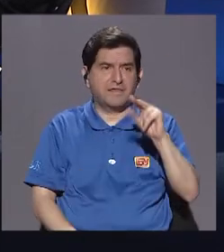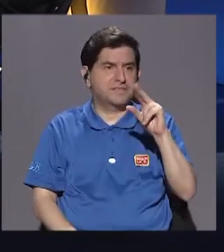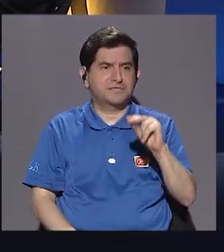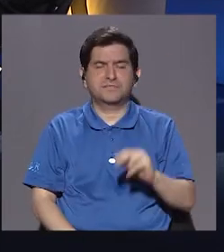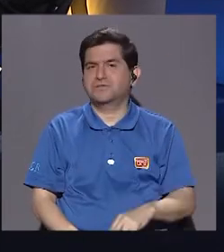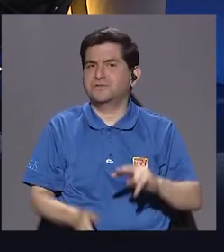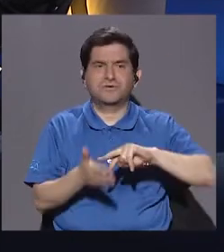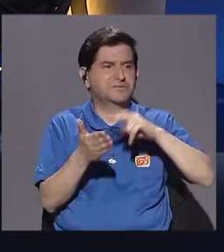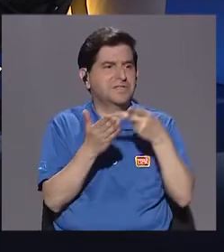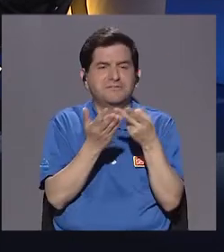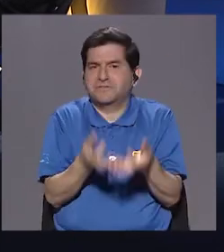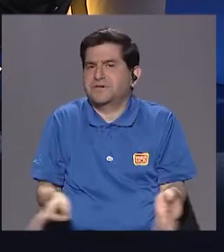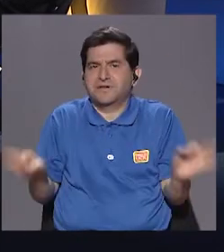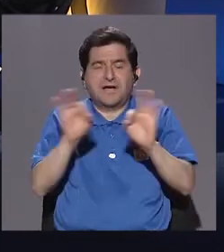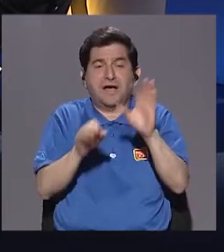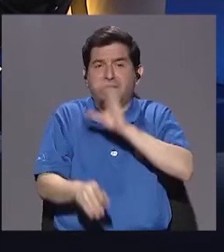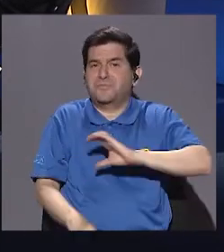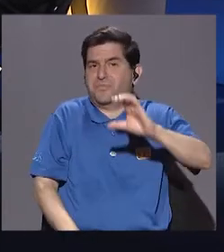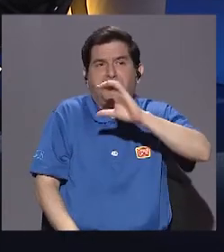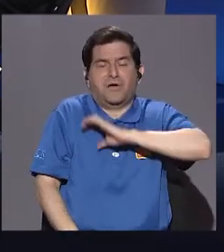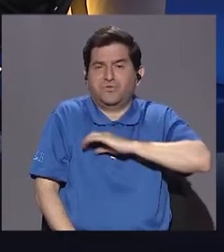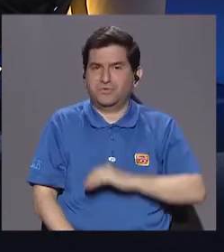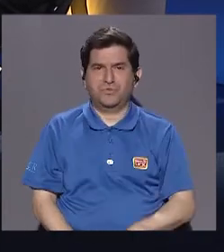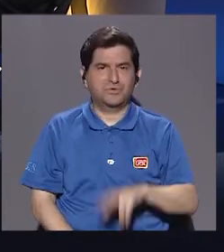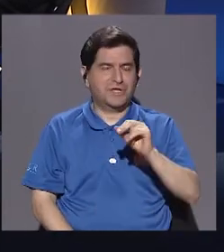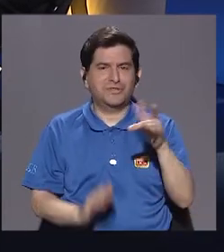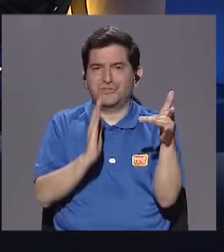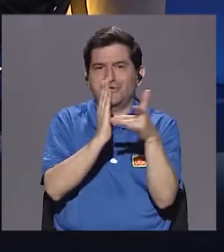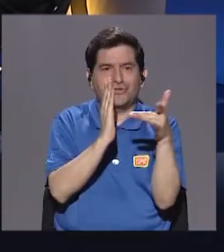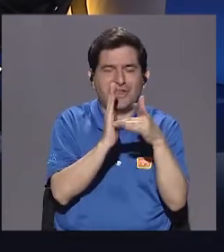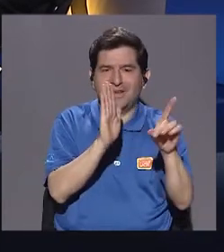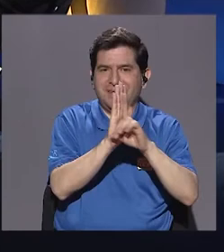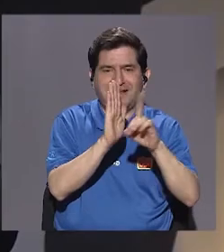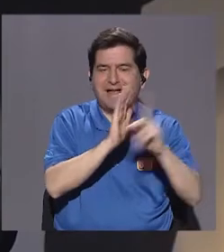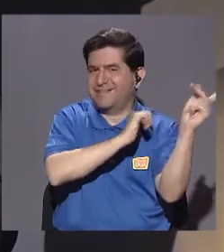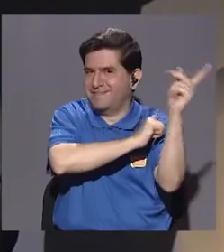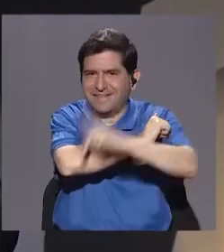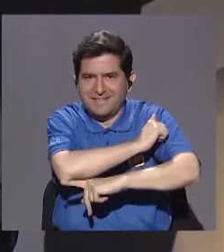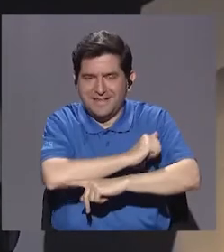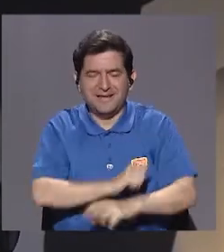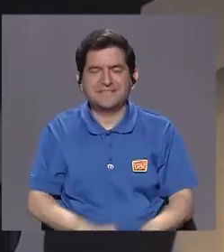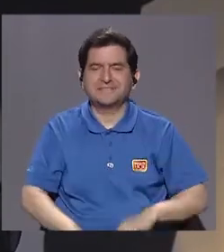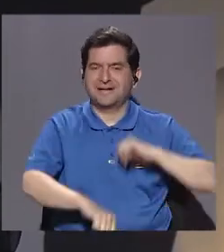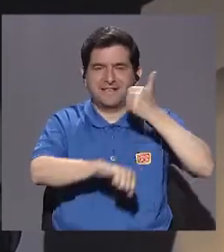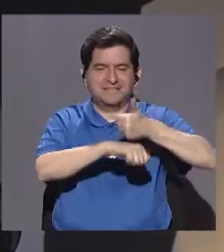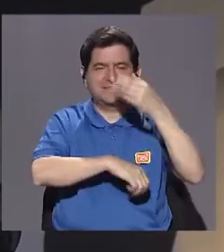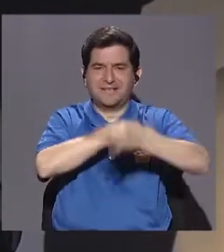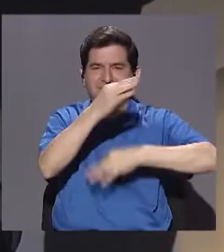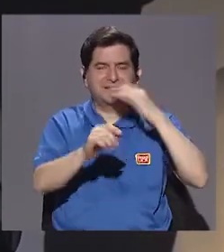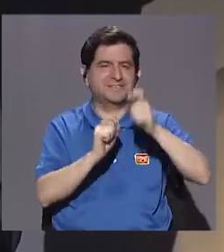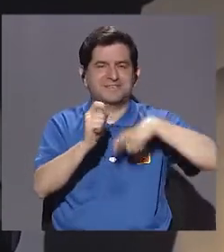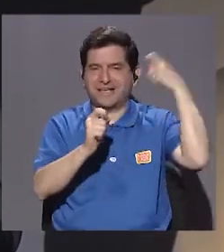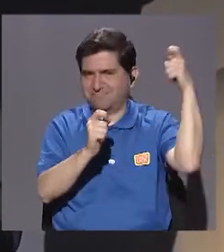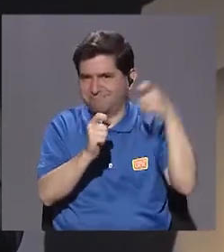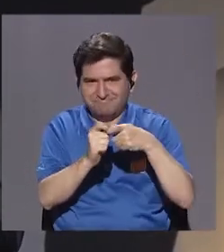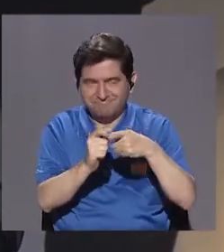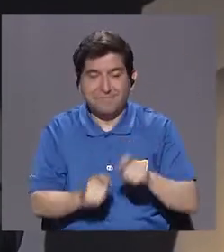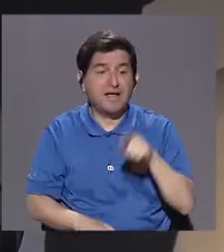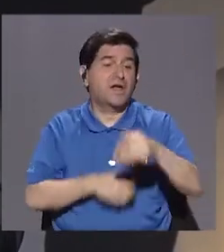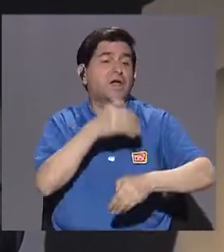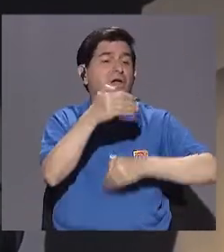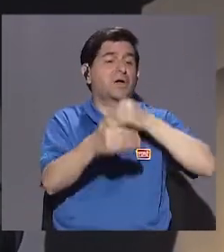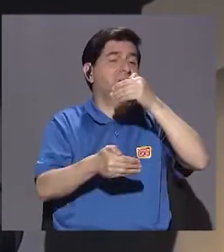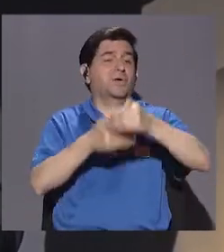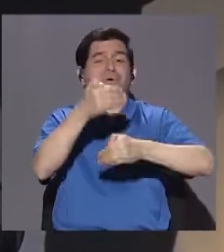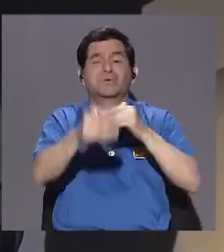quedaba ni nada porque las conductas no eran desde la técnica del derecho penal bien tipificadas entonces eso fue todo un